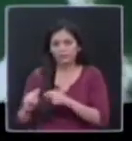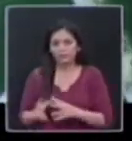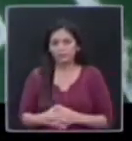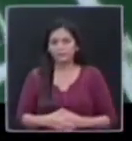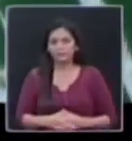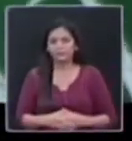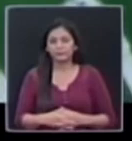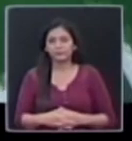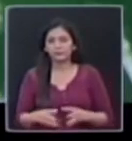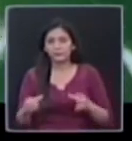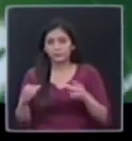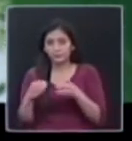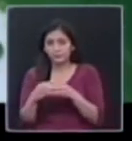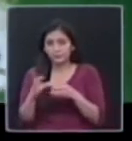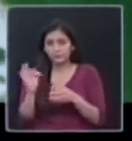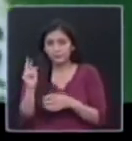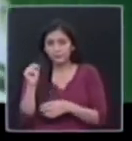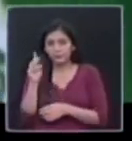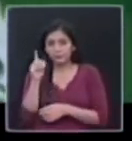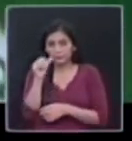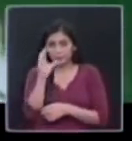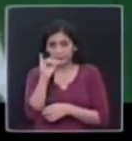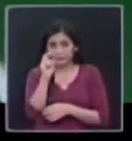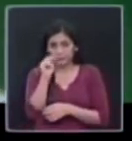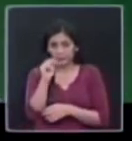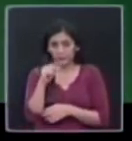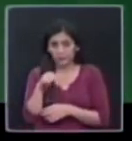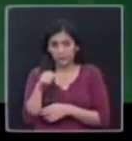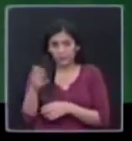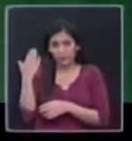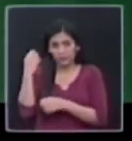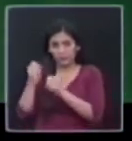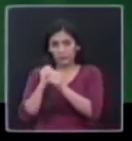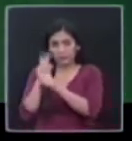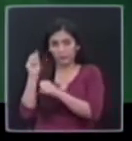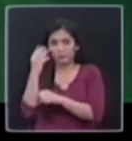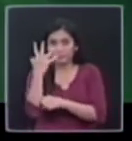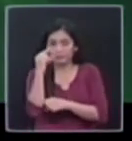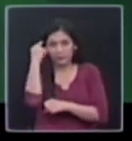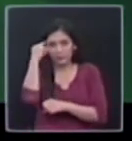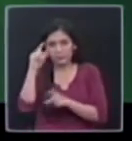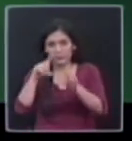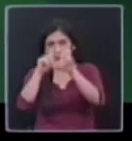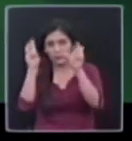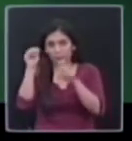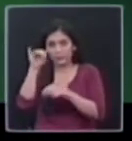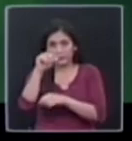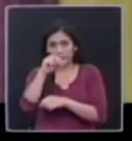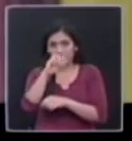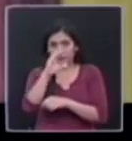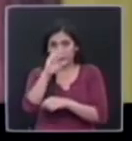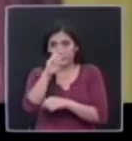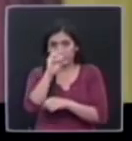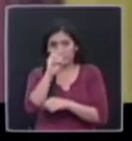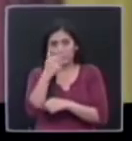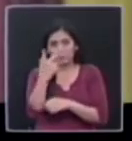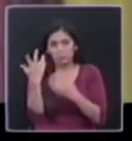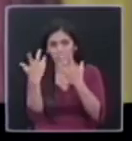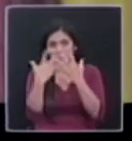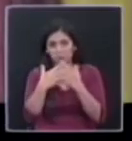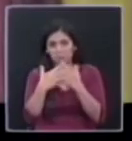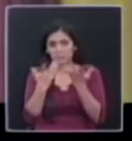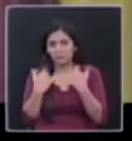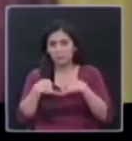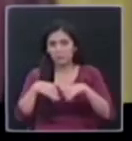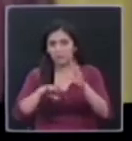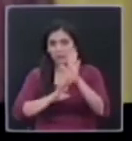La Fundación FIDAL desde el año 2015 vio en esta alianza con Microsoft una oportunidad para modernizarse e implementar herramientas